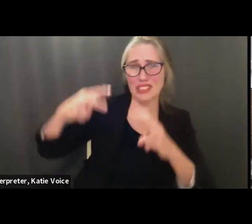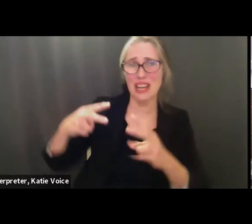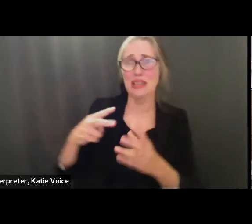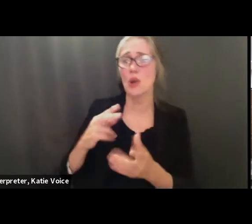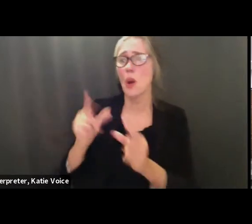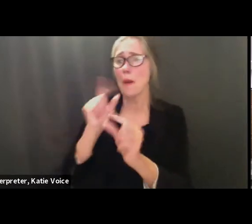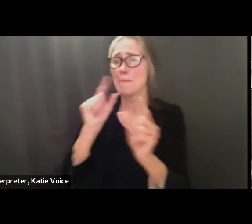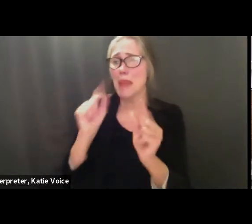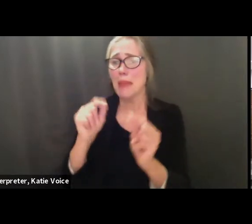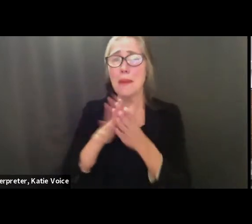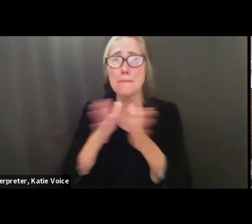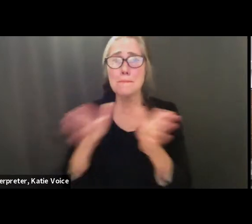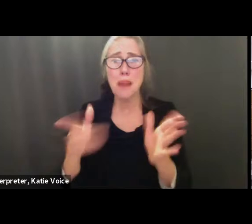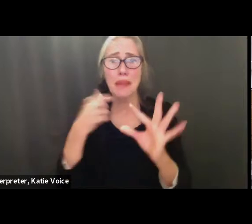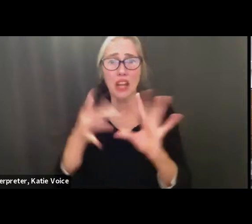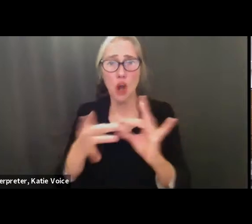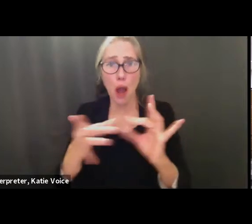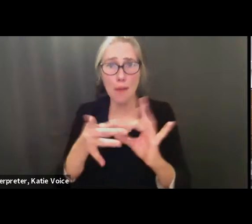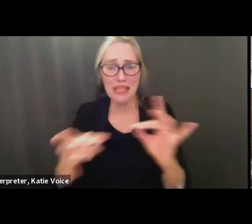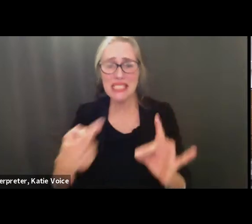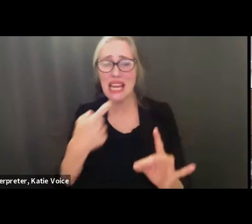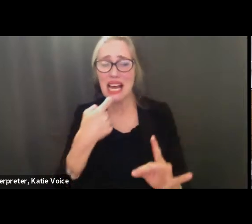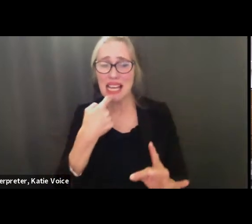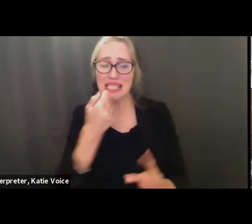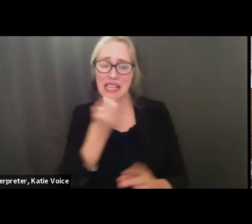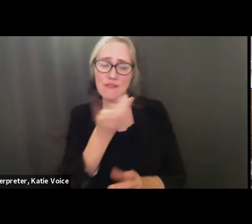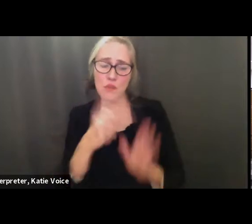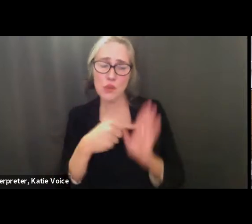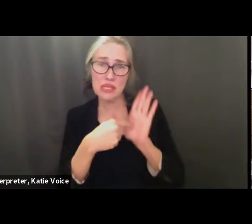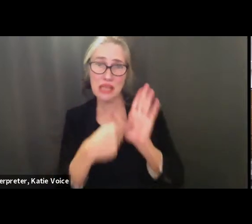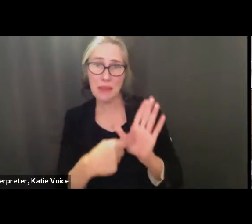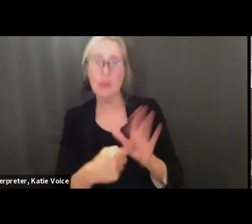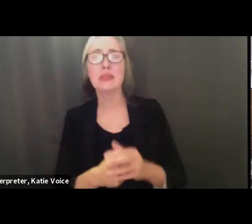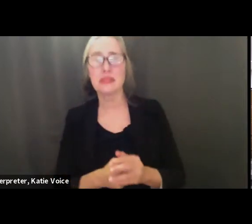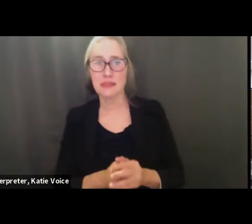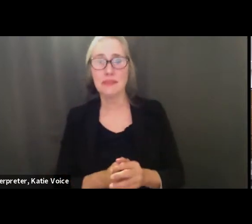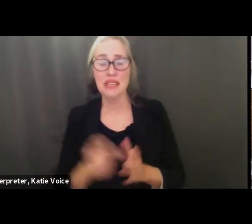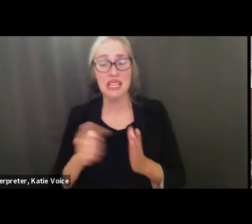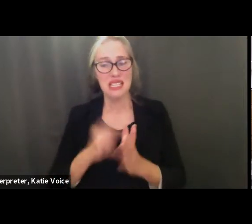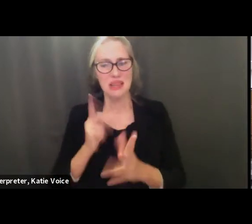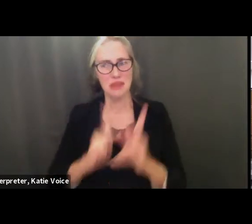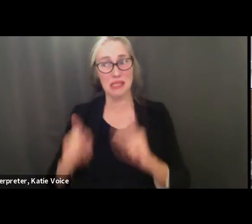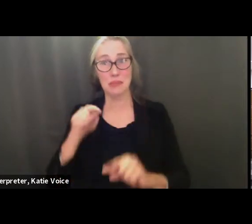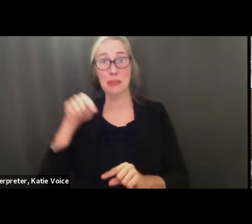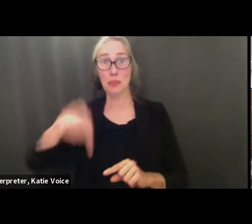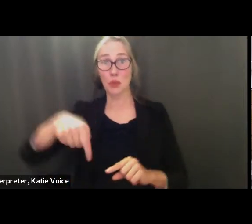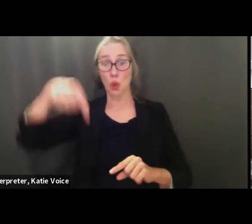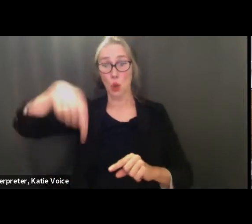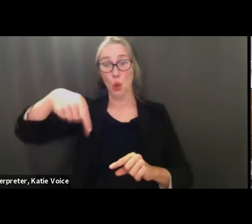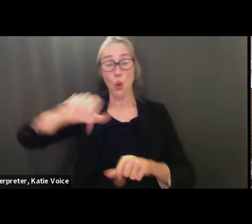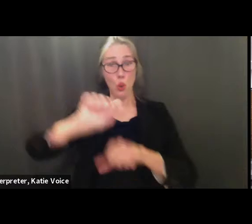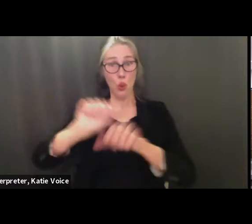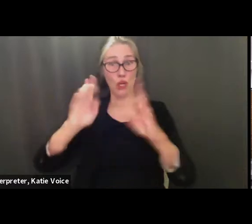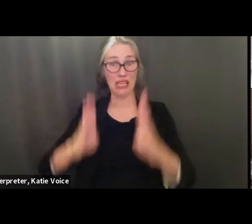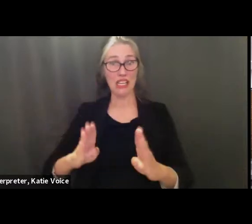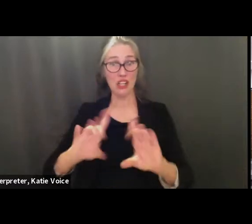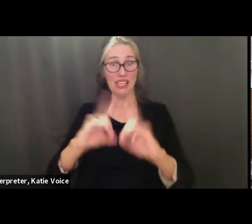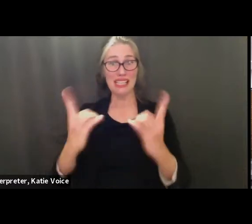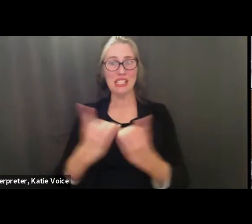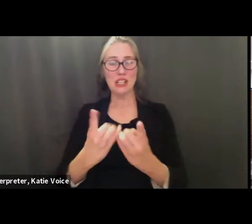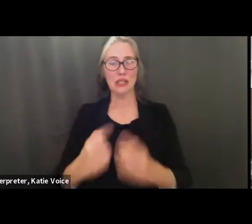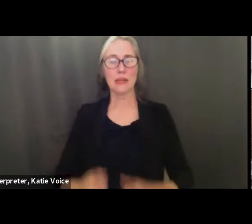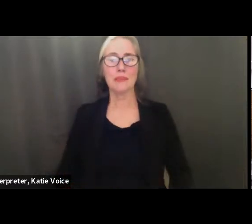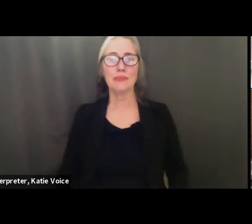en este distrito. En un volante que circula en una de nuestras escuelas, invita a las familias a no participar